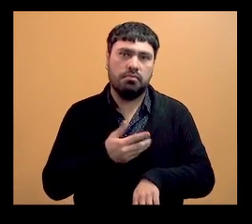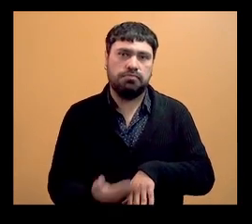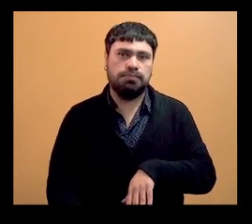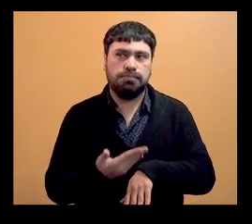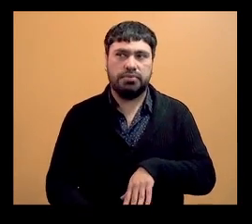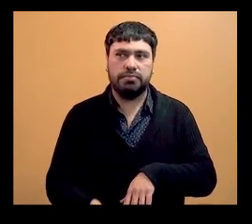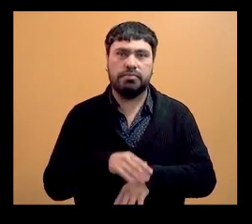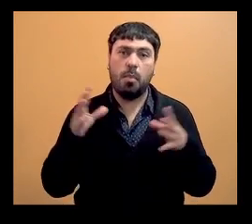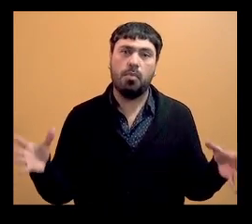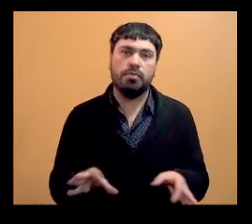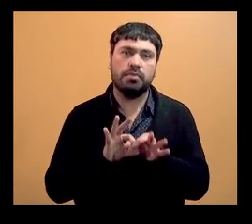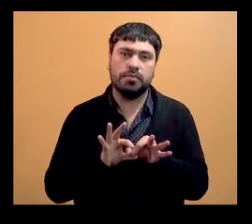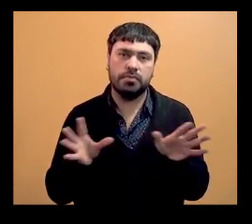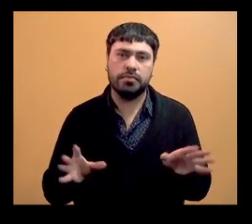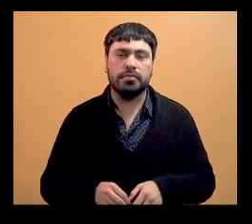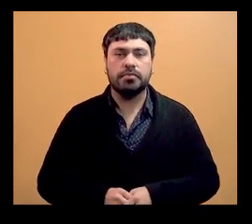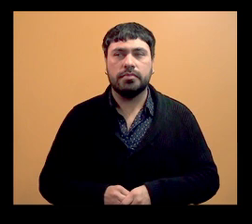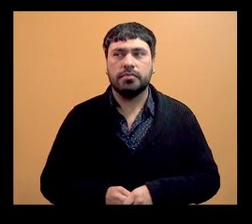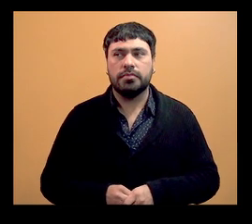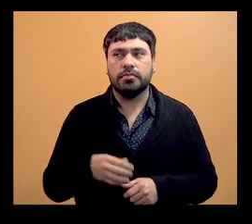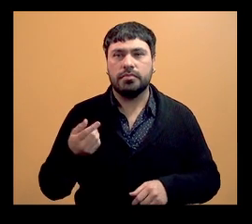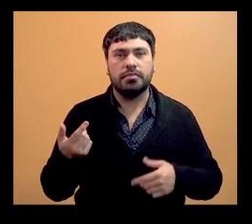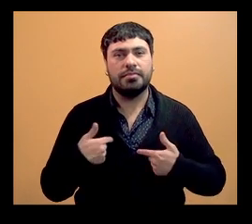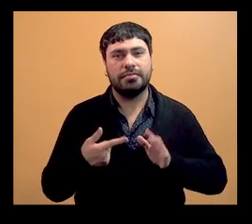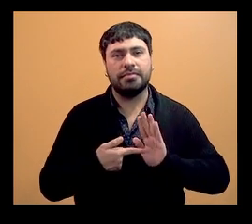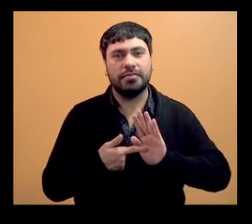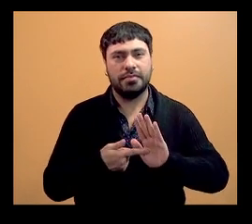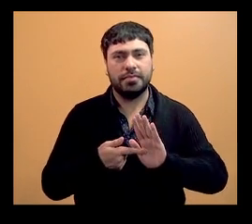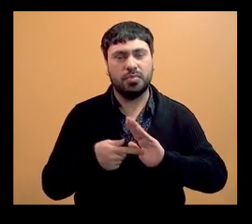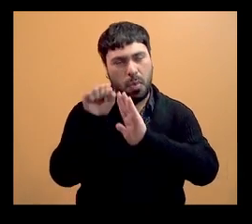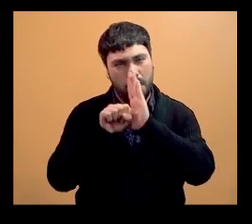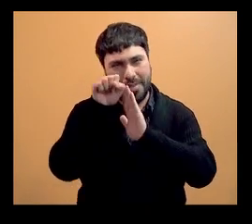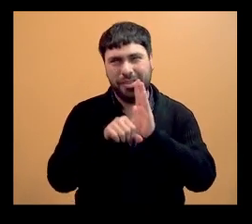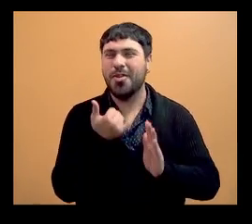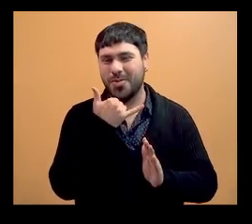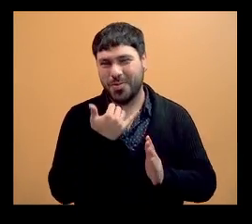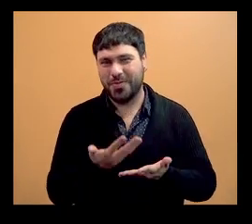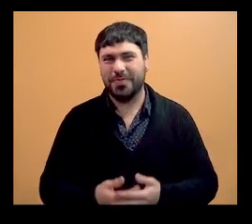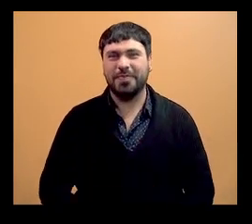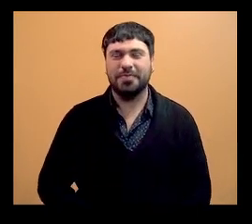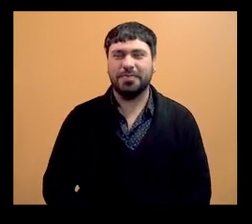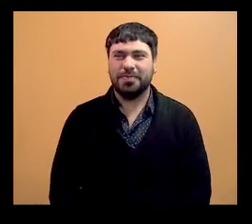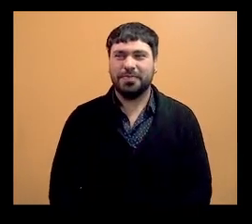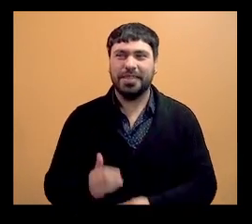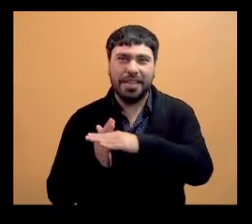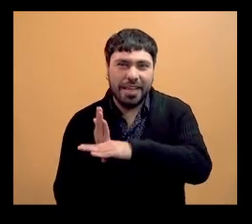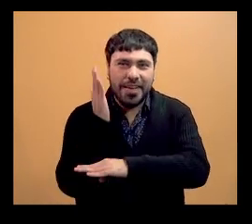muchas gracias y los dejo con un video de rigor este cohete